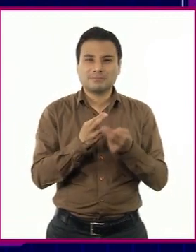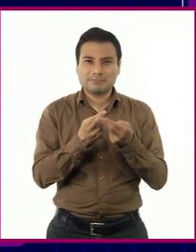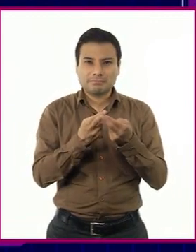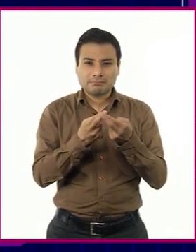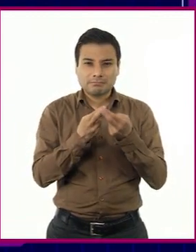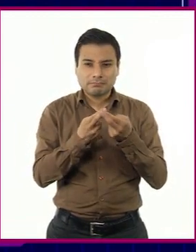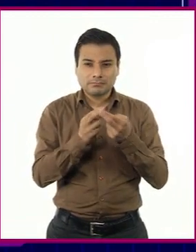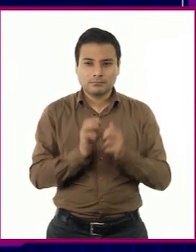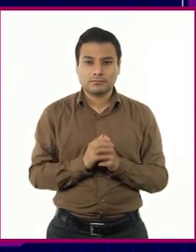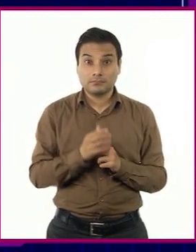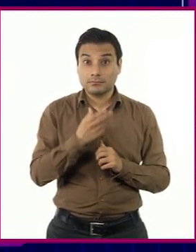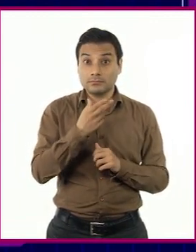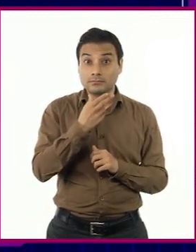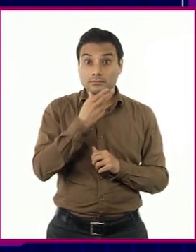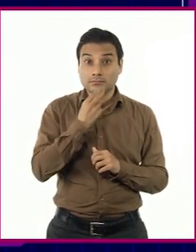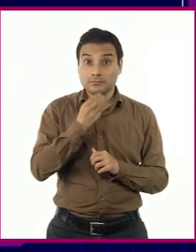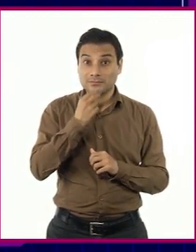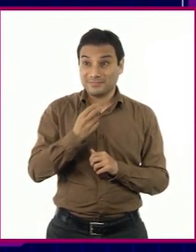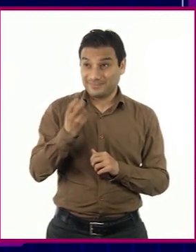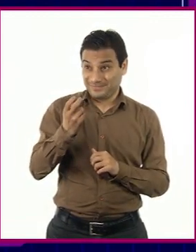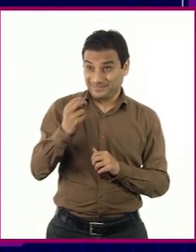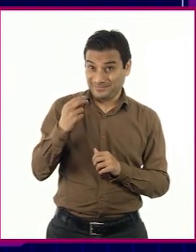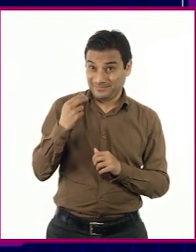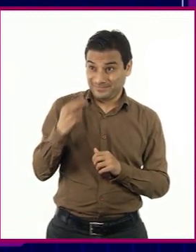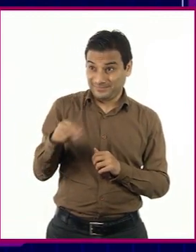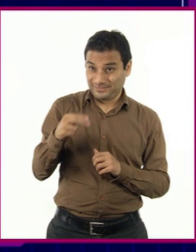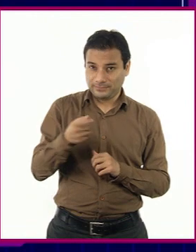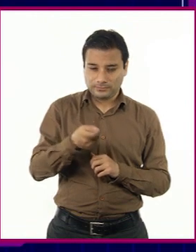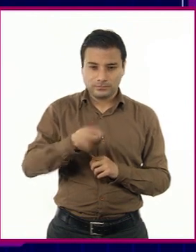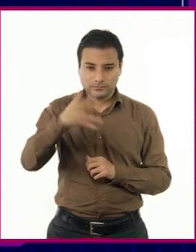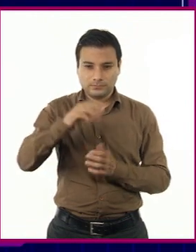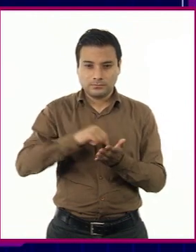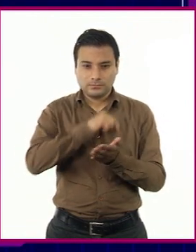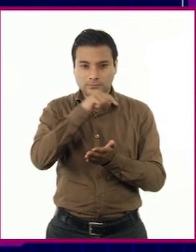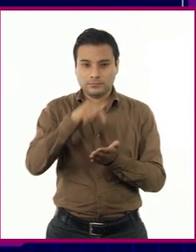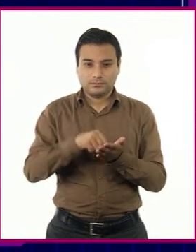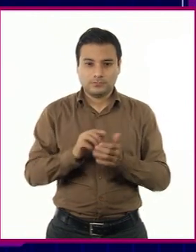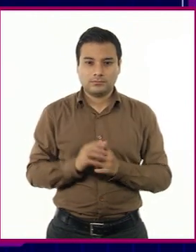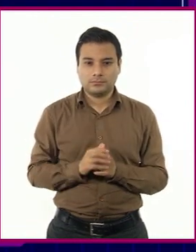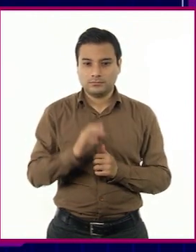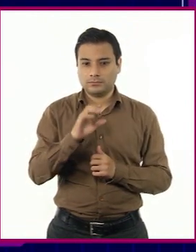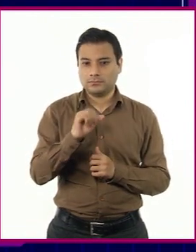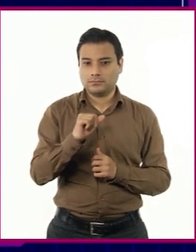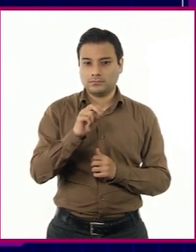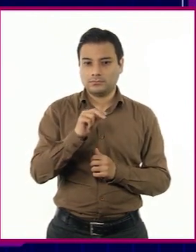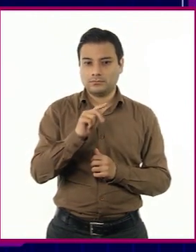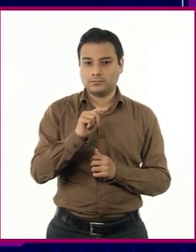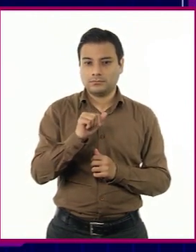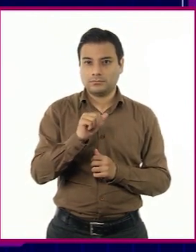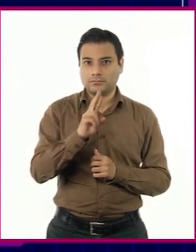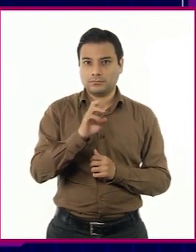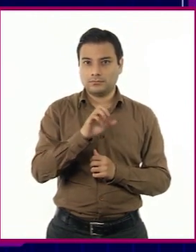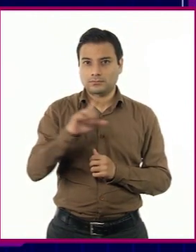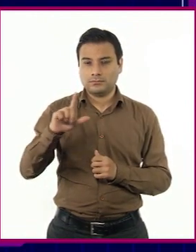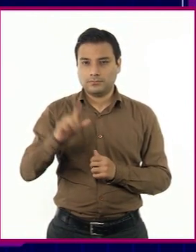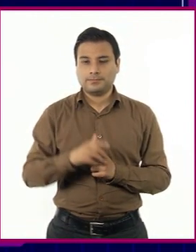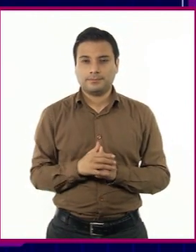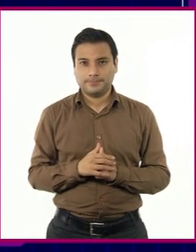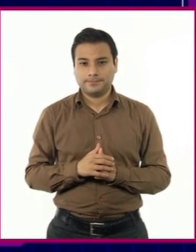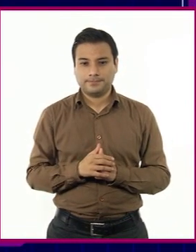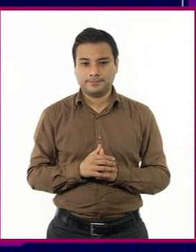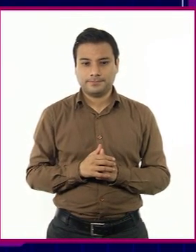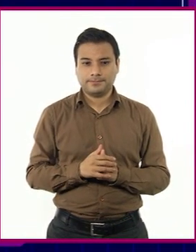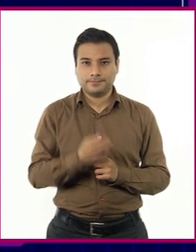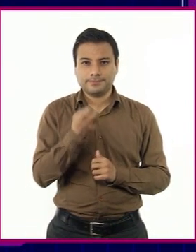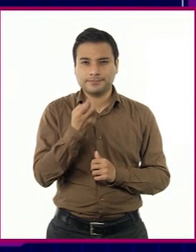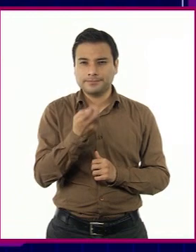del descubridor le dio nombre al lugar Cantarell. Los primeros barriles de petróleo de